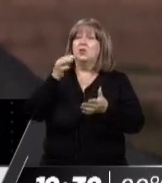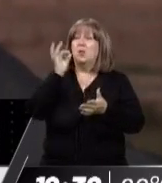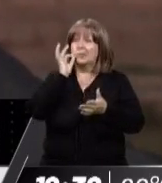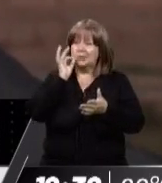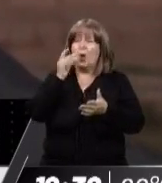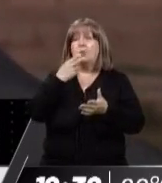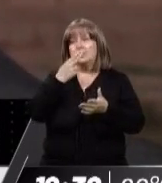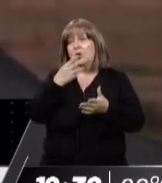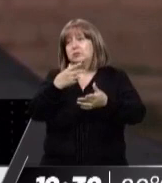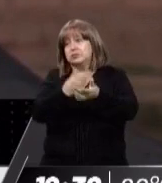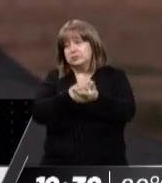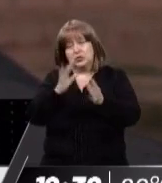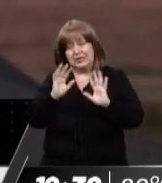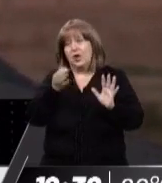todo.